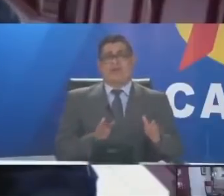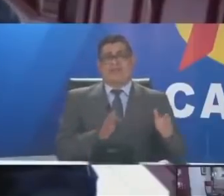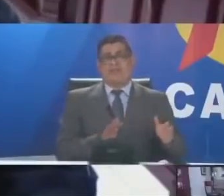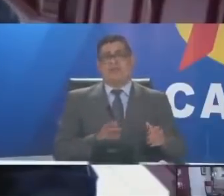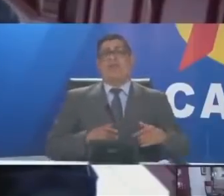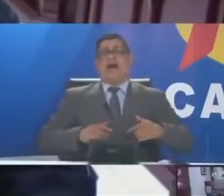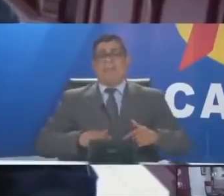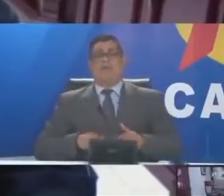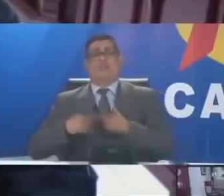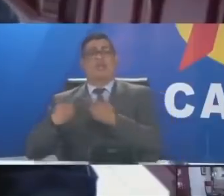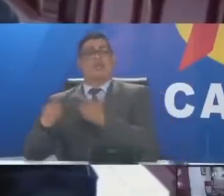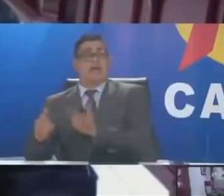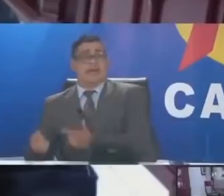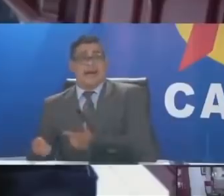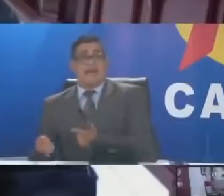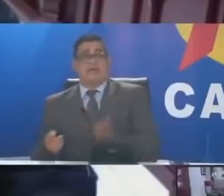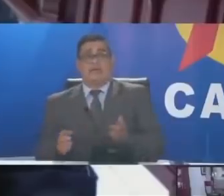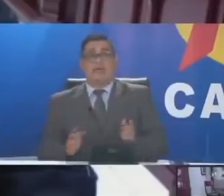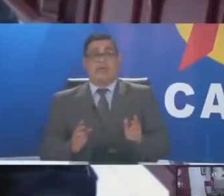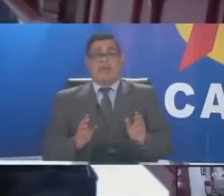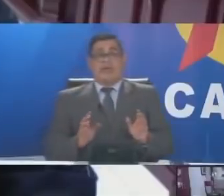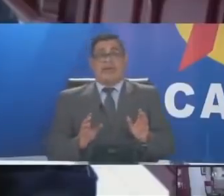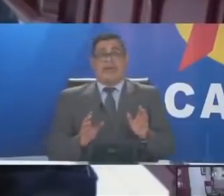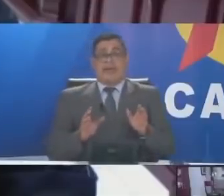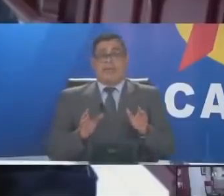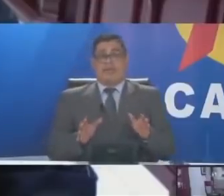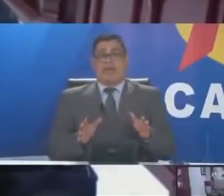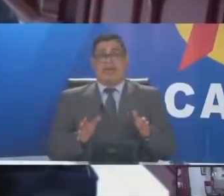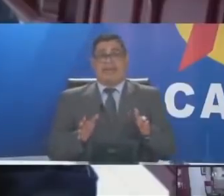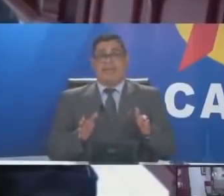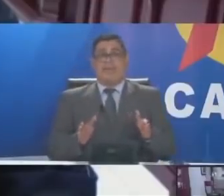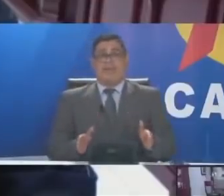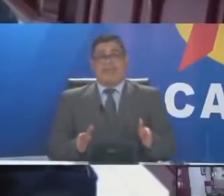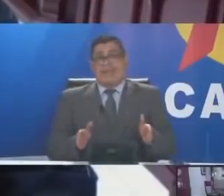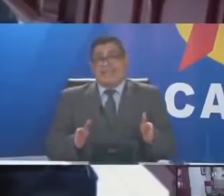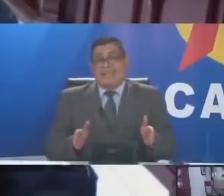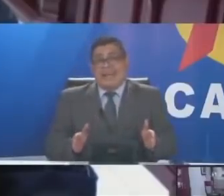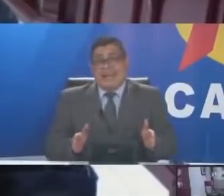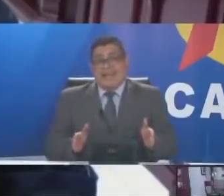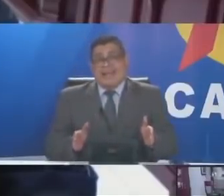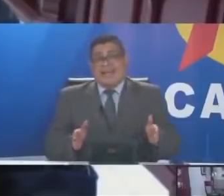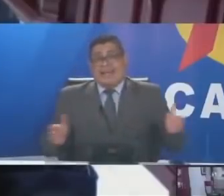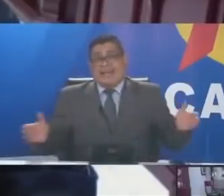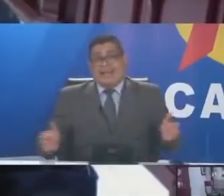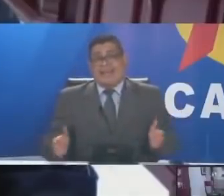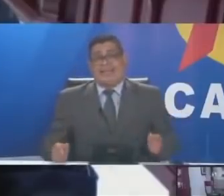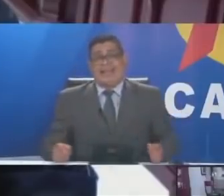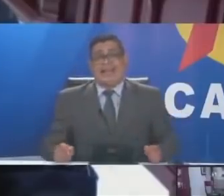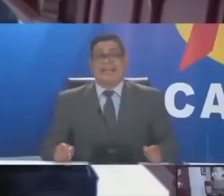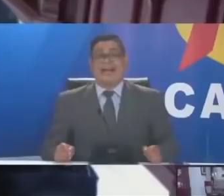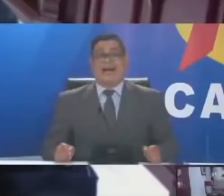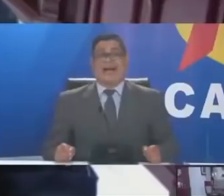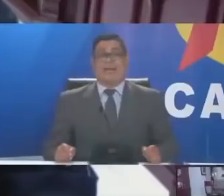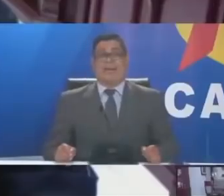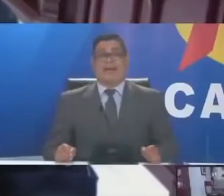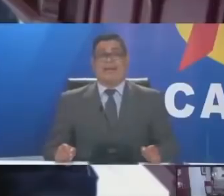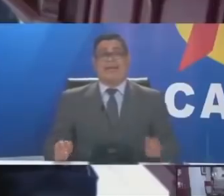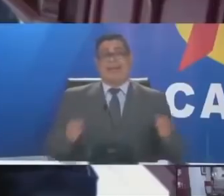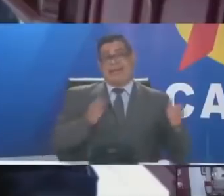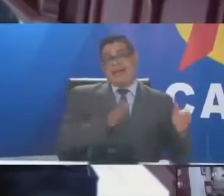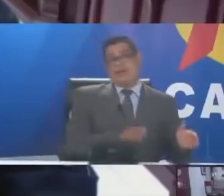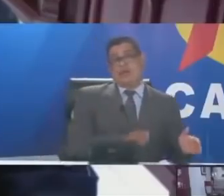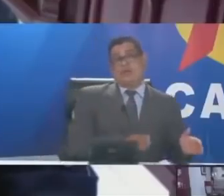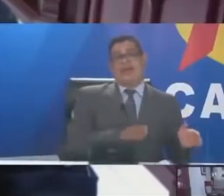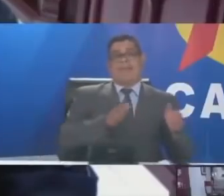antes como recibimos apostándole a los regalos o a las personas que quieren priorizar está esta tarde a la